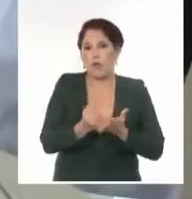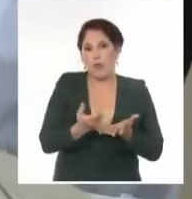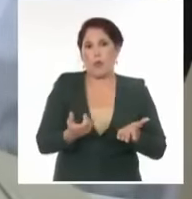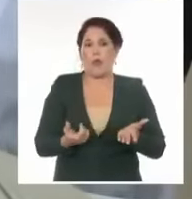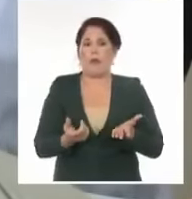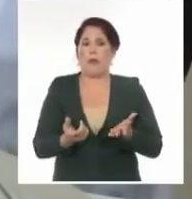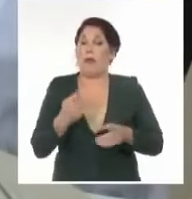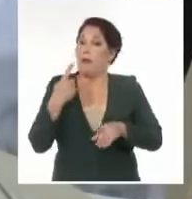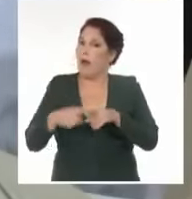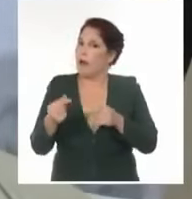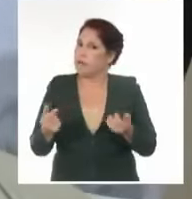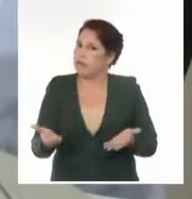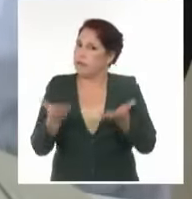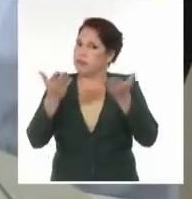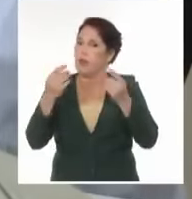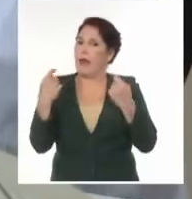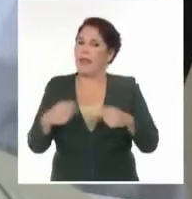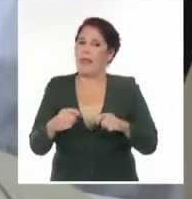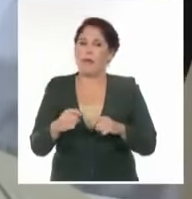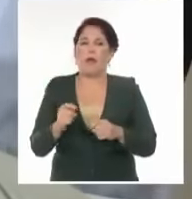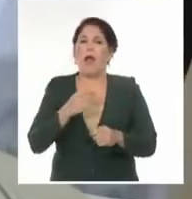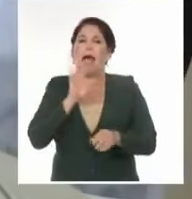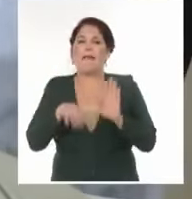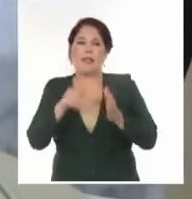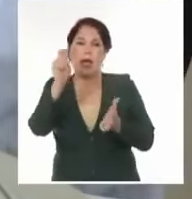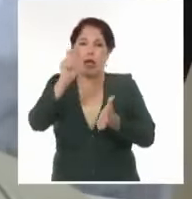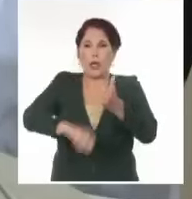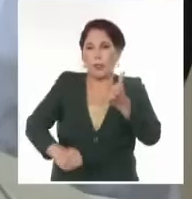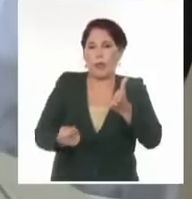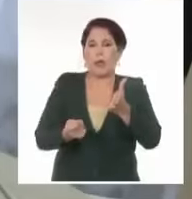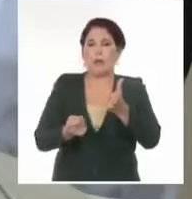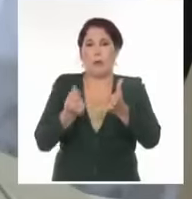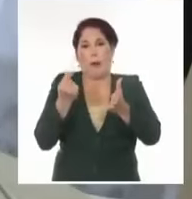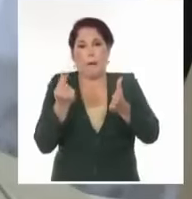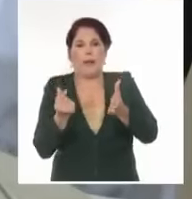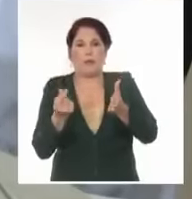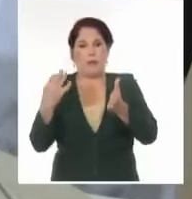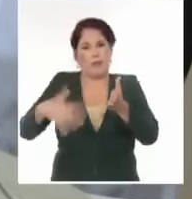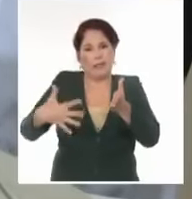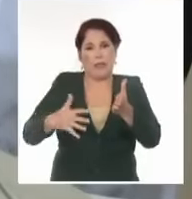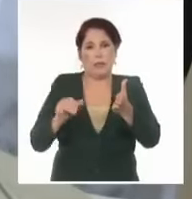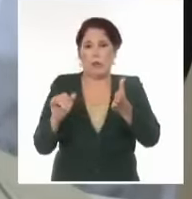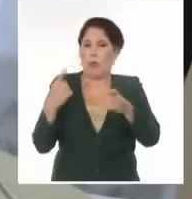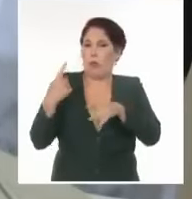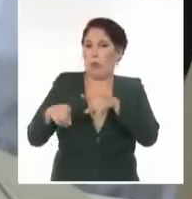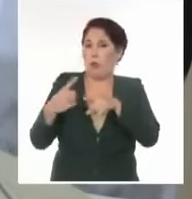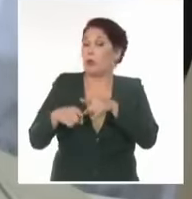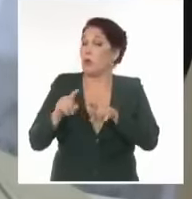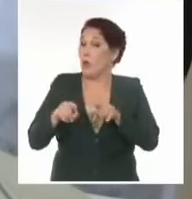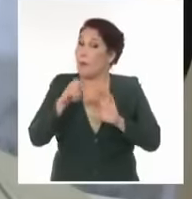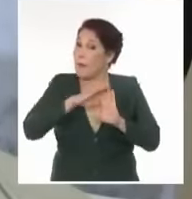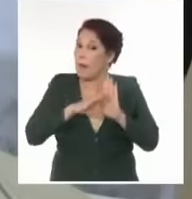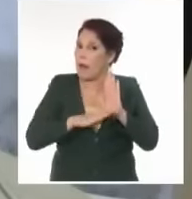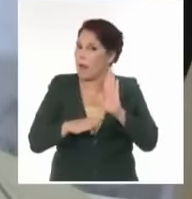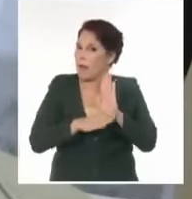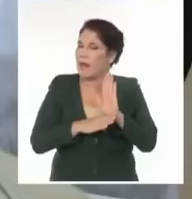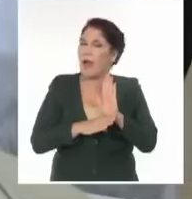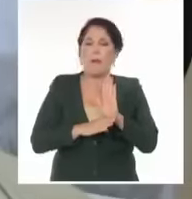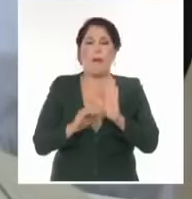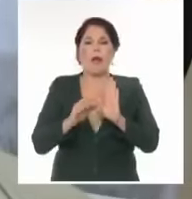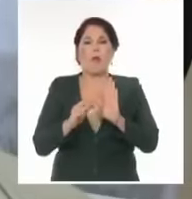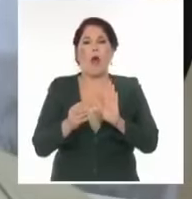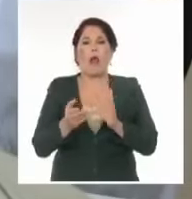interés, medidas que pasan por los impuestos, medidas que pasan por los precios, sino también medidas que permitan cierta